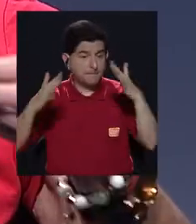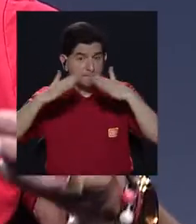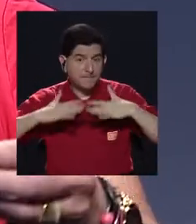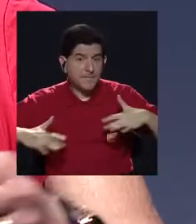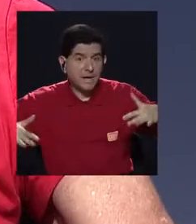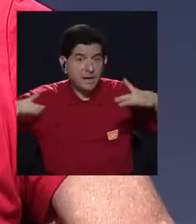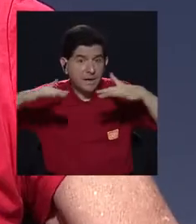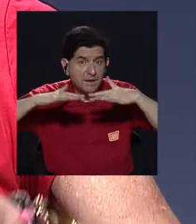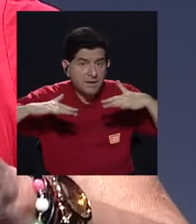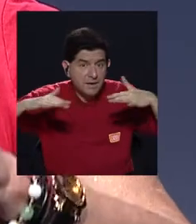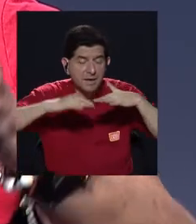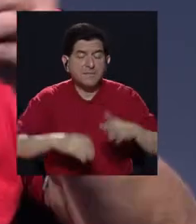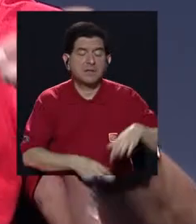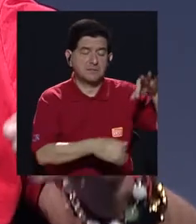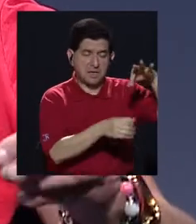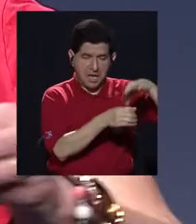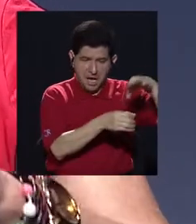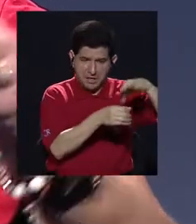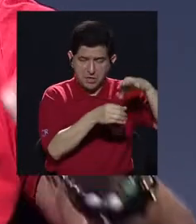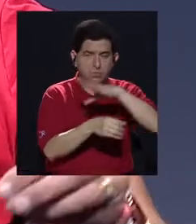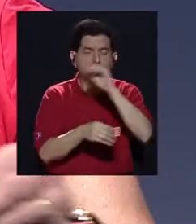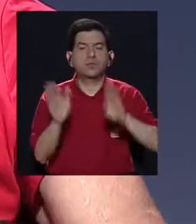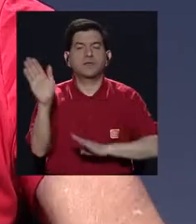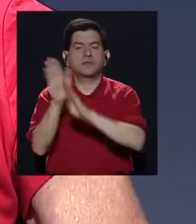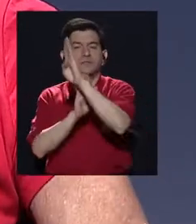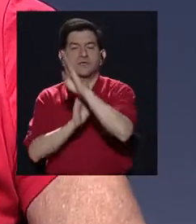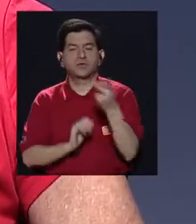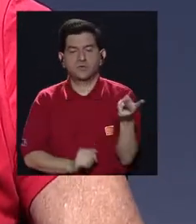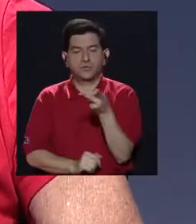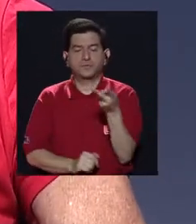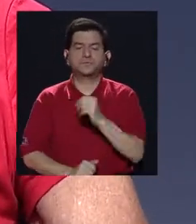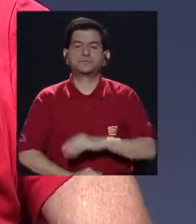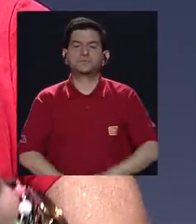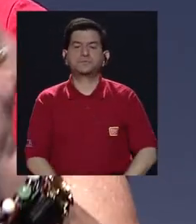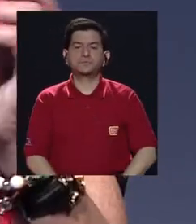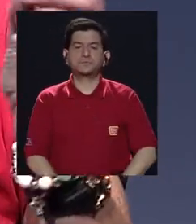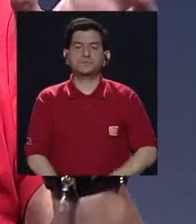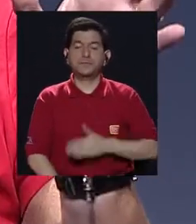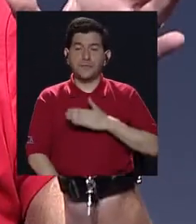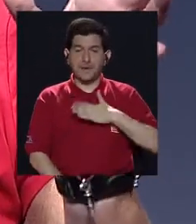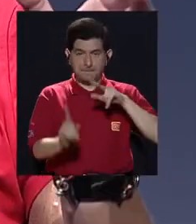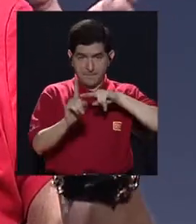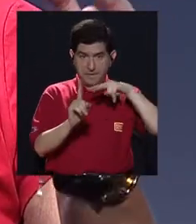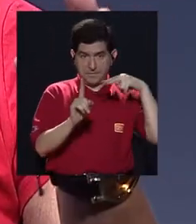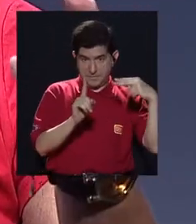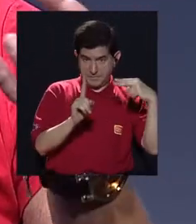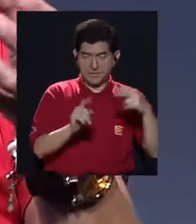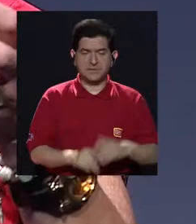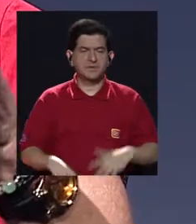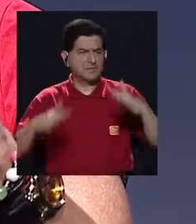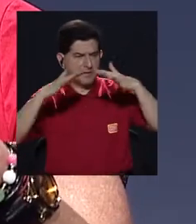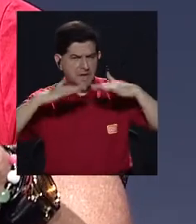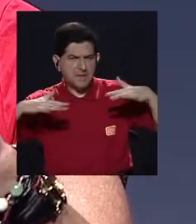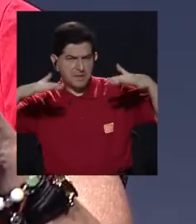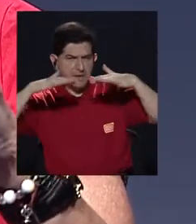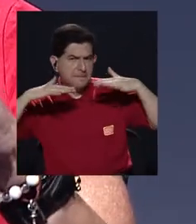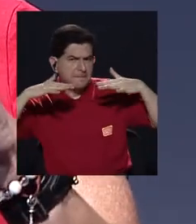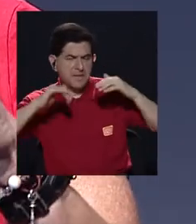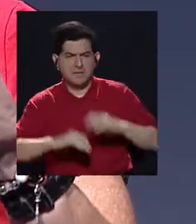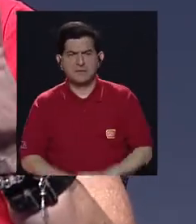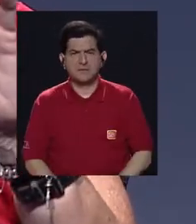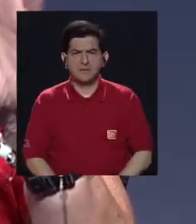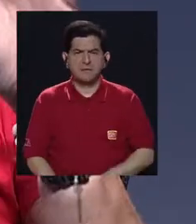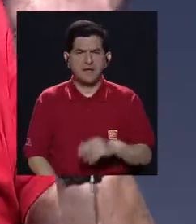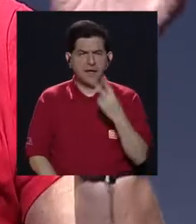en el ambiente en la agricultura y en el desarrollo entonces mi óptica de ver en el ambiente es